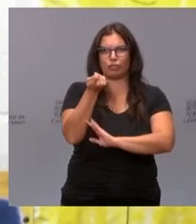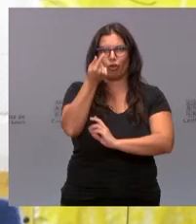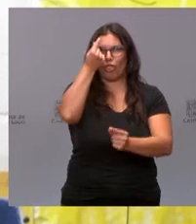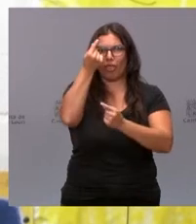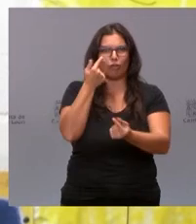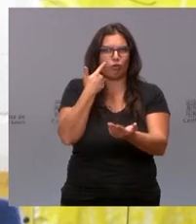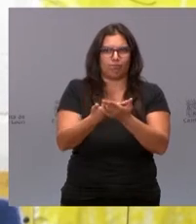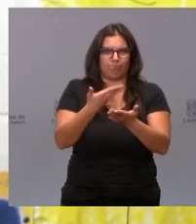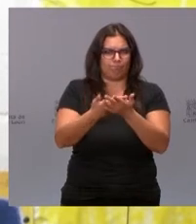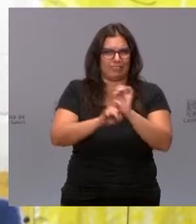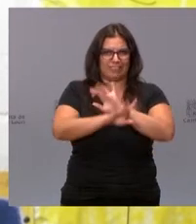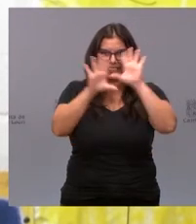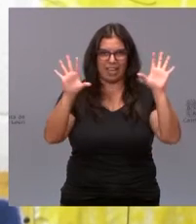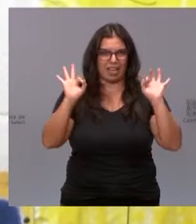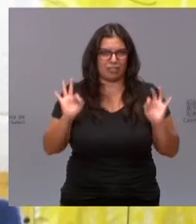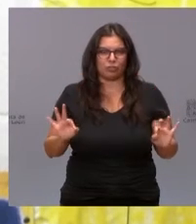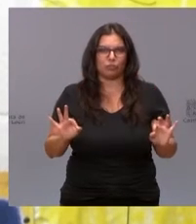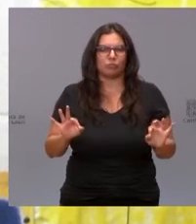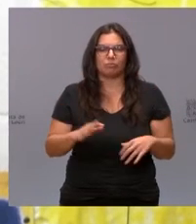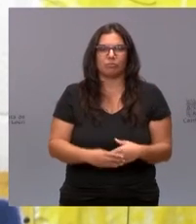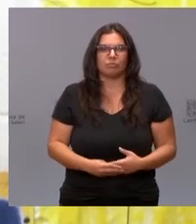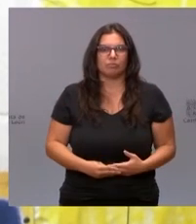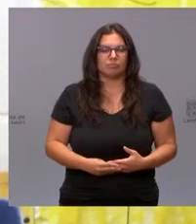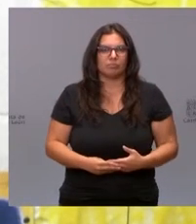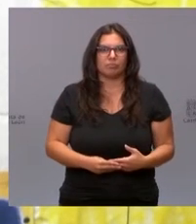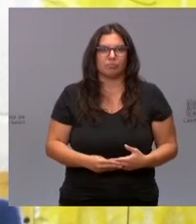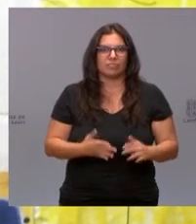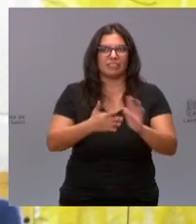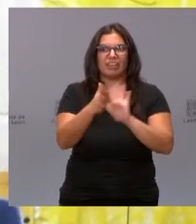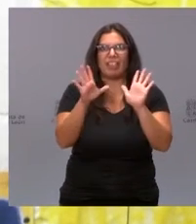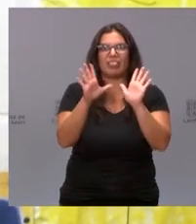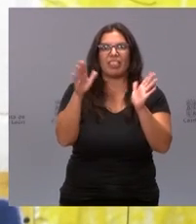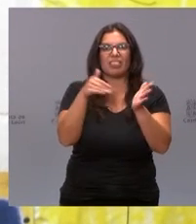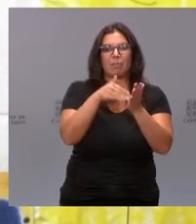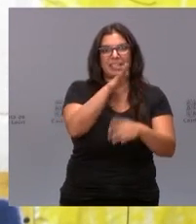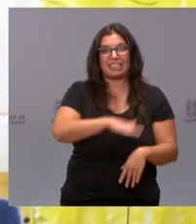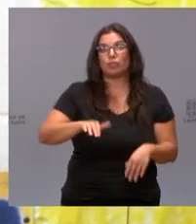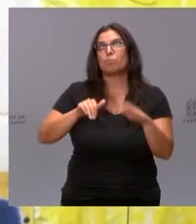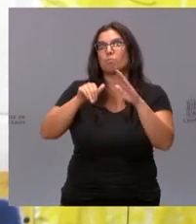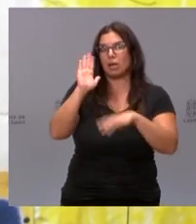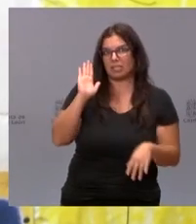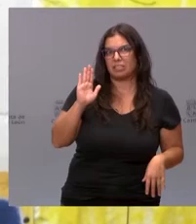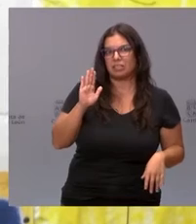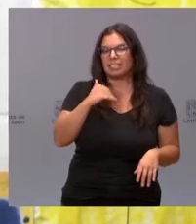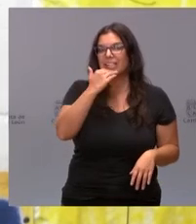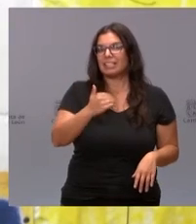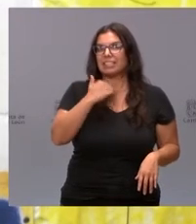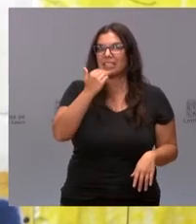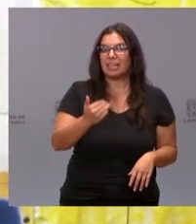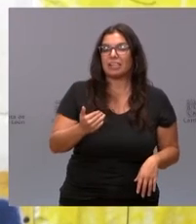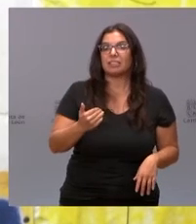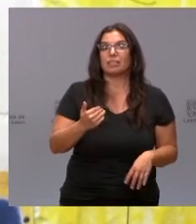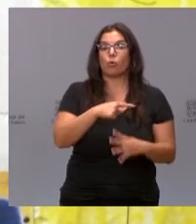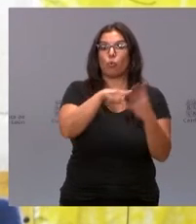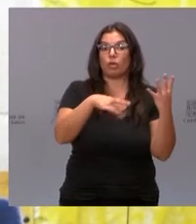son contundentes, son más de 10.000 niños, aproximadamente 3 de cada 4